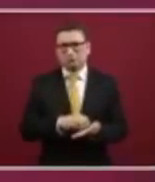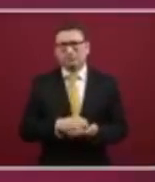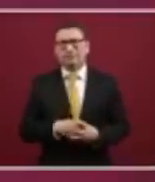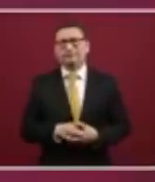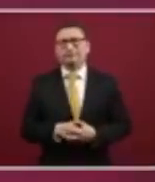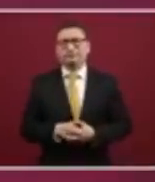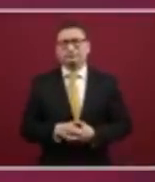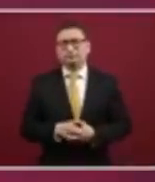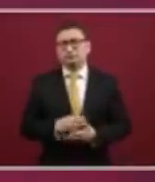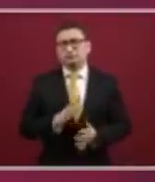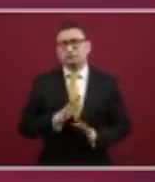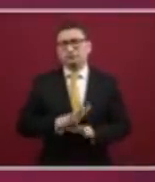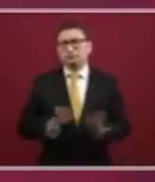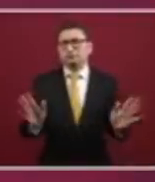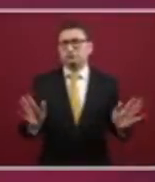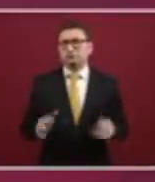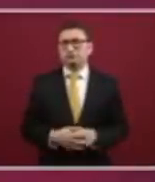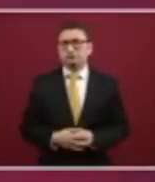nada más.